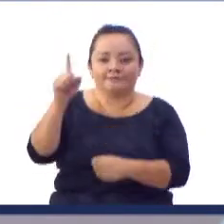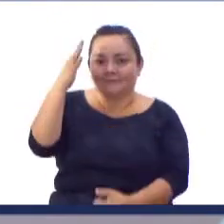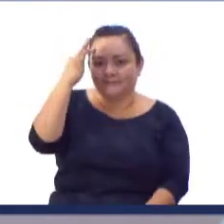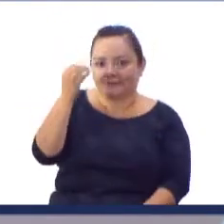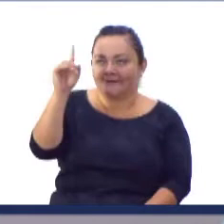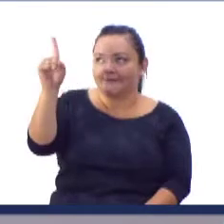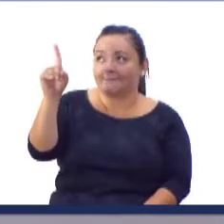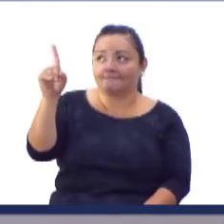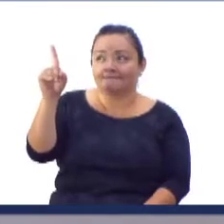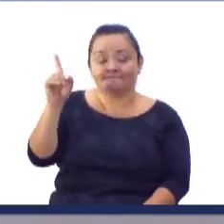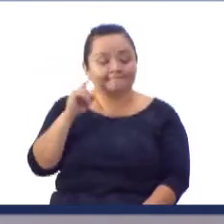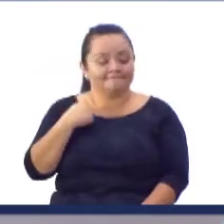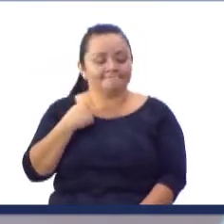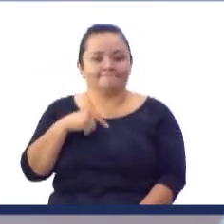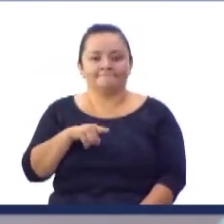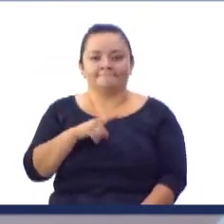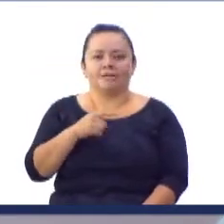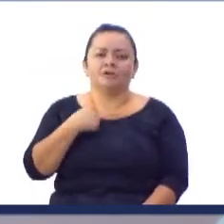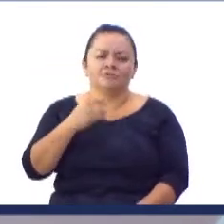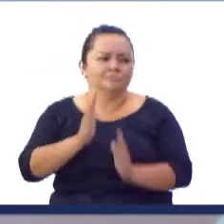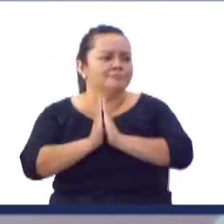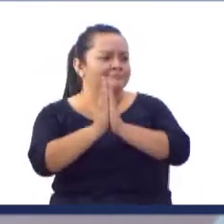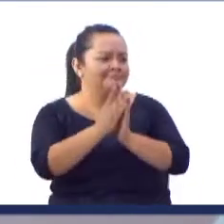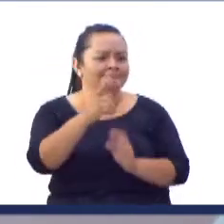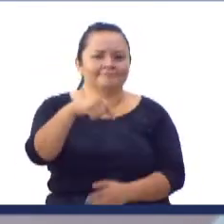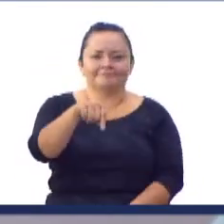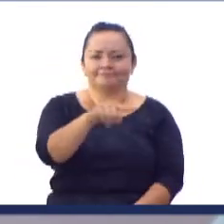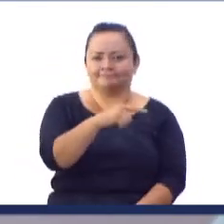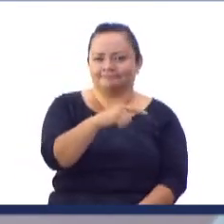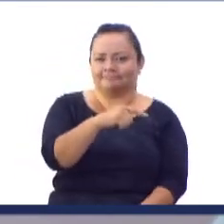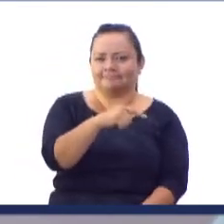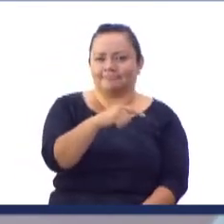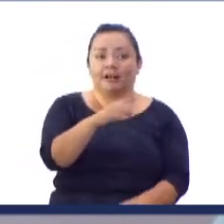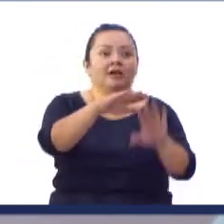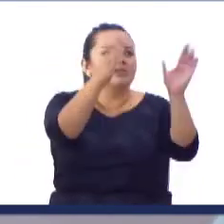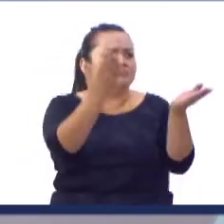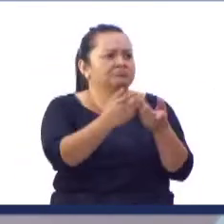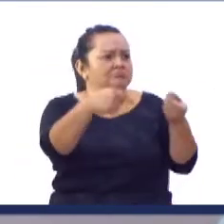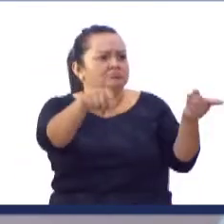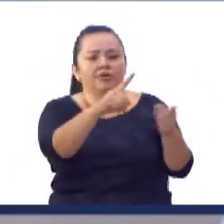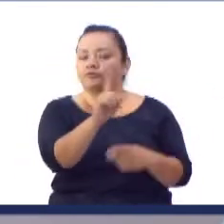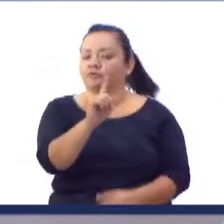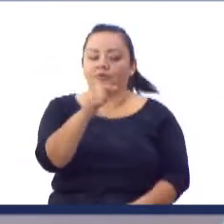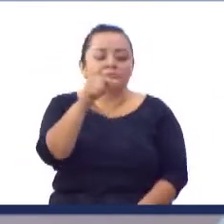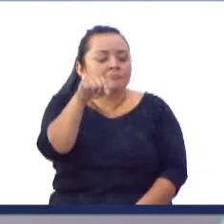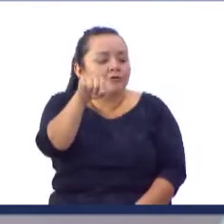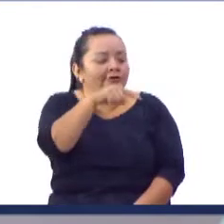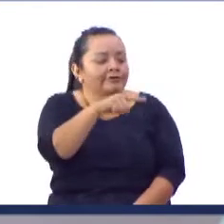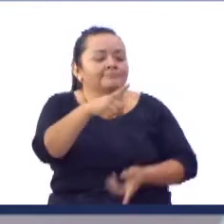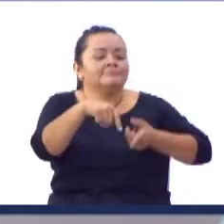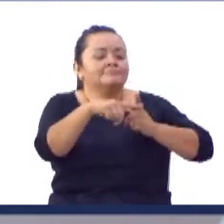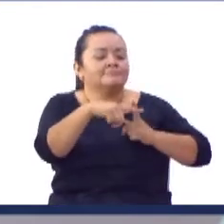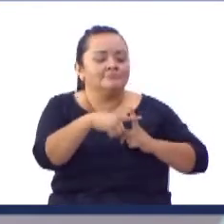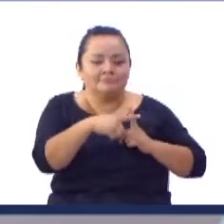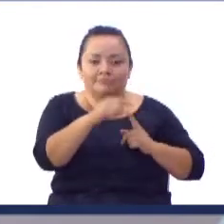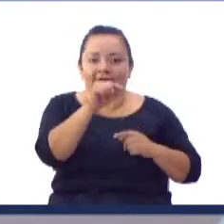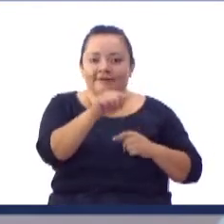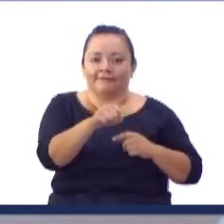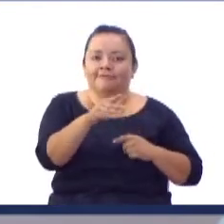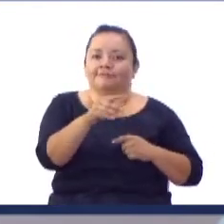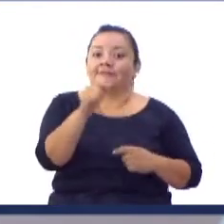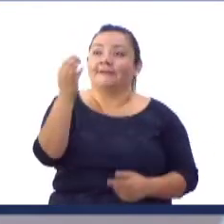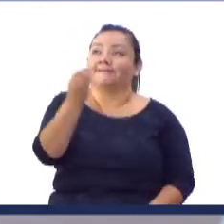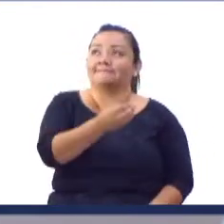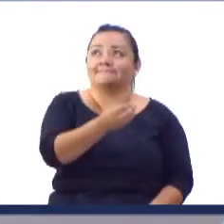me enviaste yo ruego por ellos no ruego por el mundo mire qué interesante sino por los que me